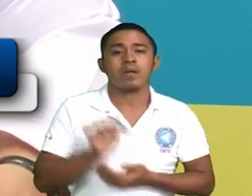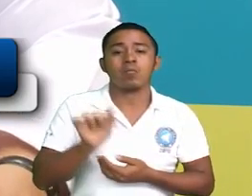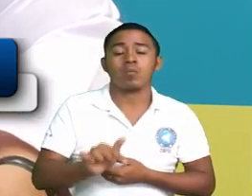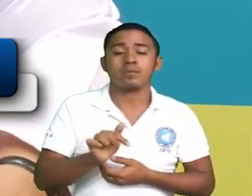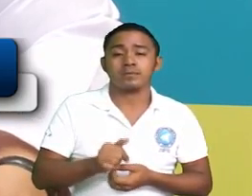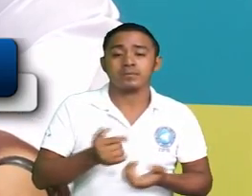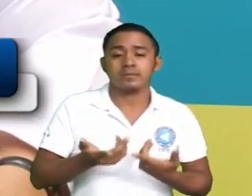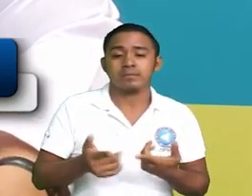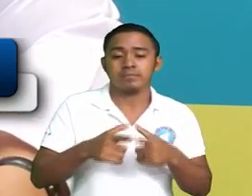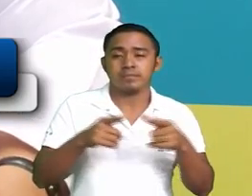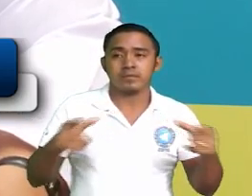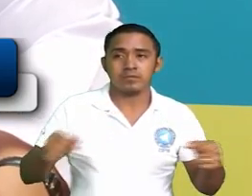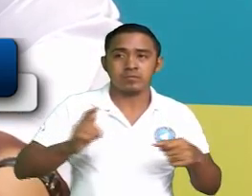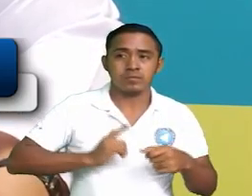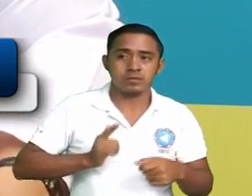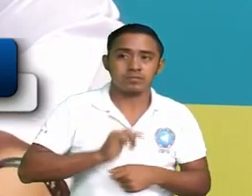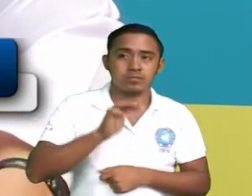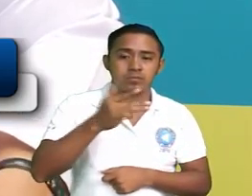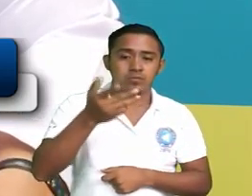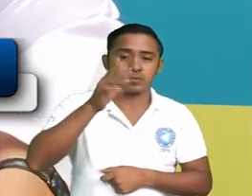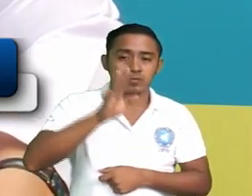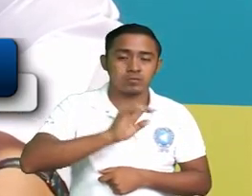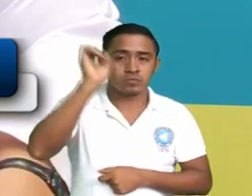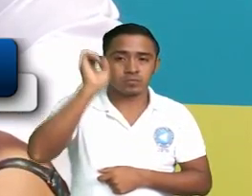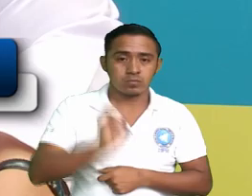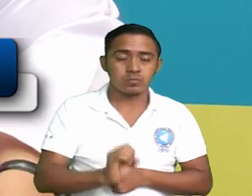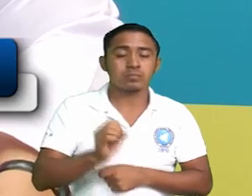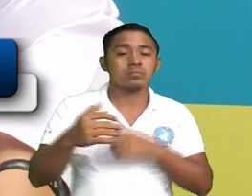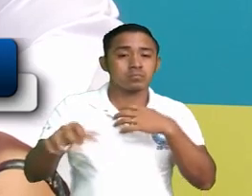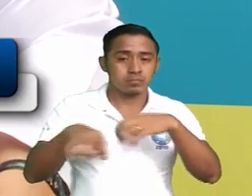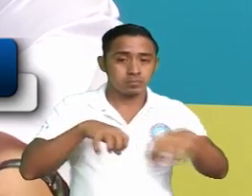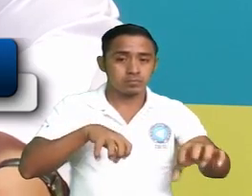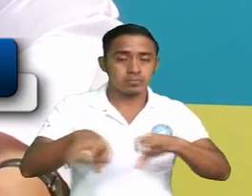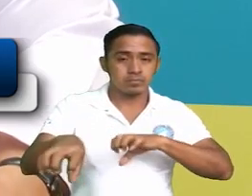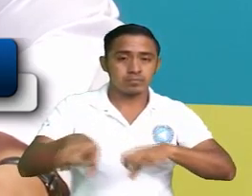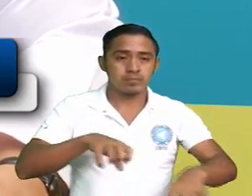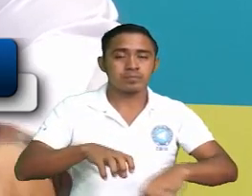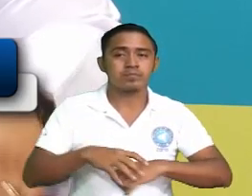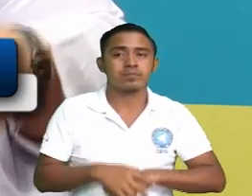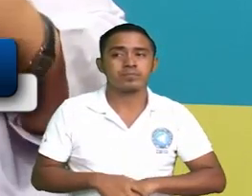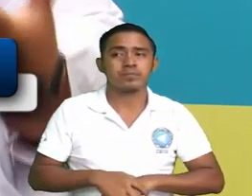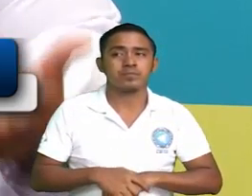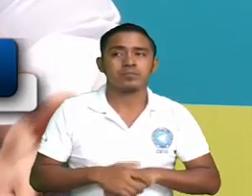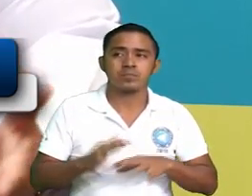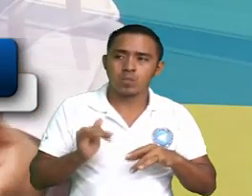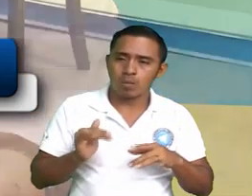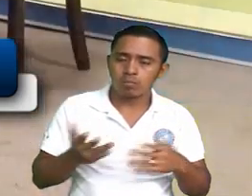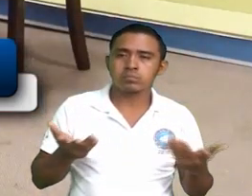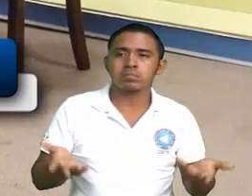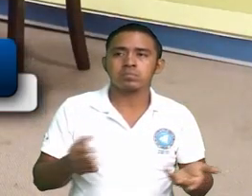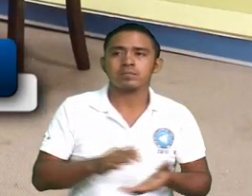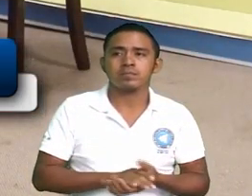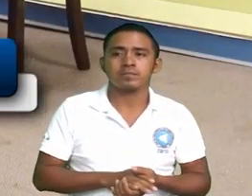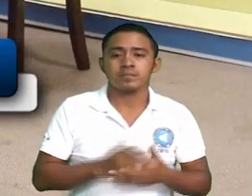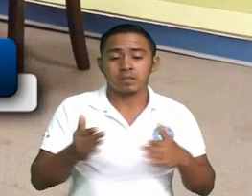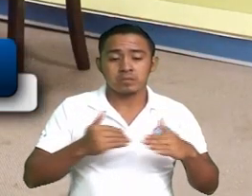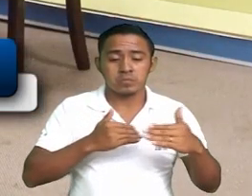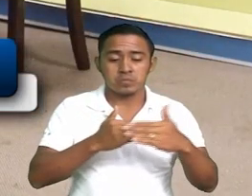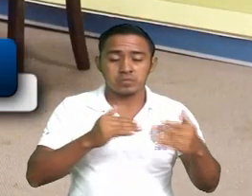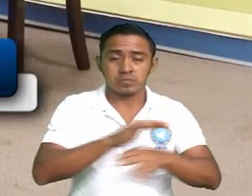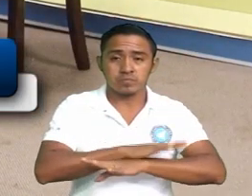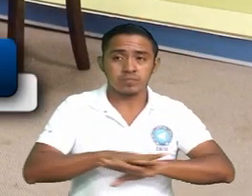Managua, llevamos un 94% de avance en la jornada. Uh-huh. Eso quiere decir de que estamos, ¿verdad?, casi ya